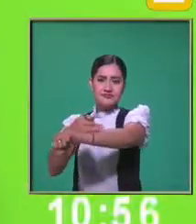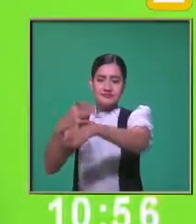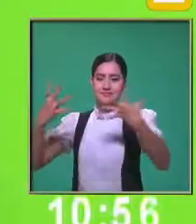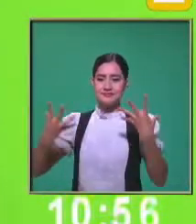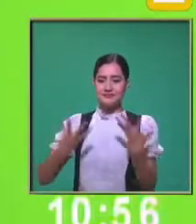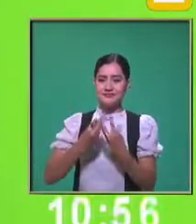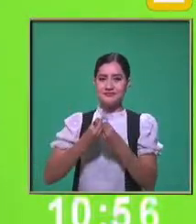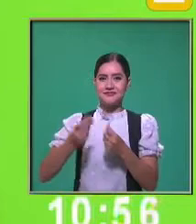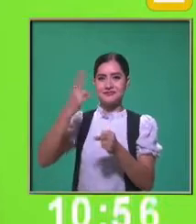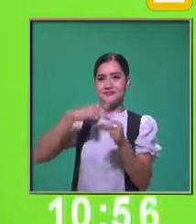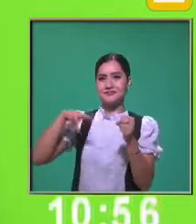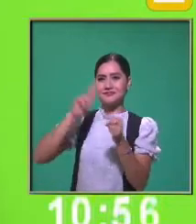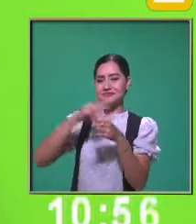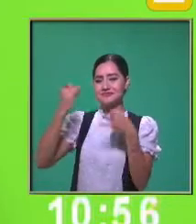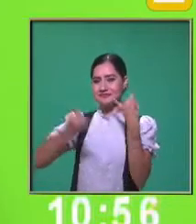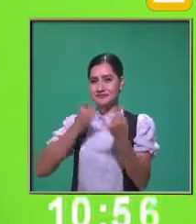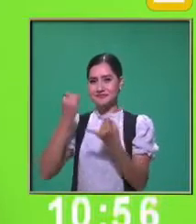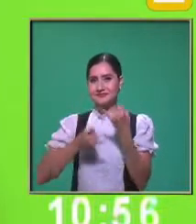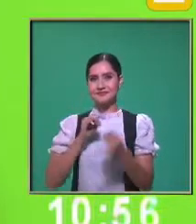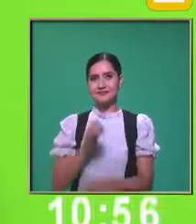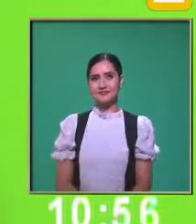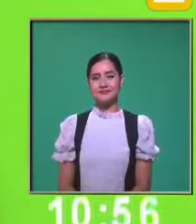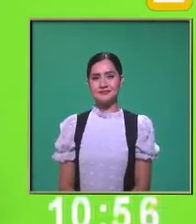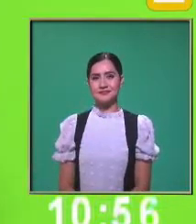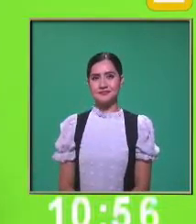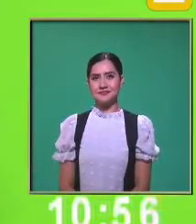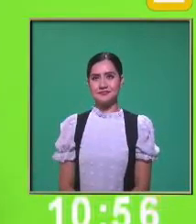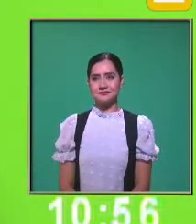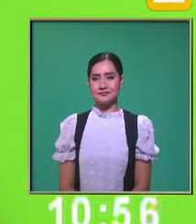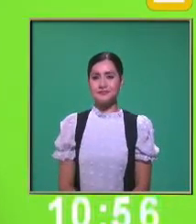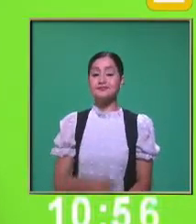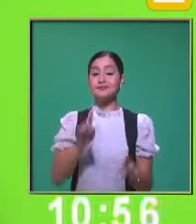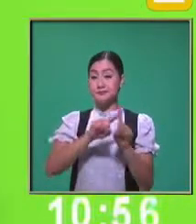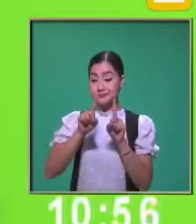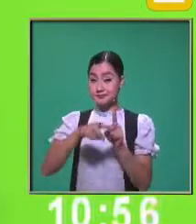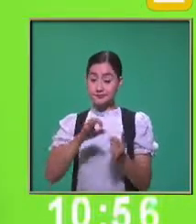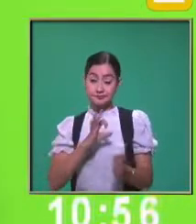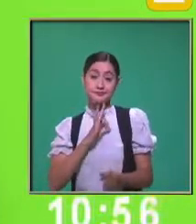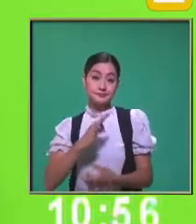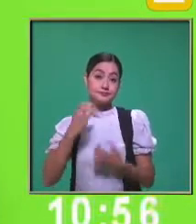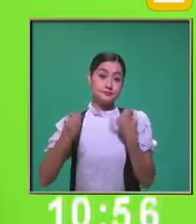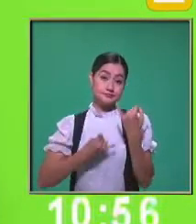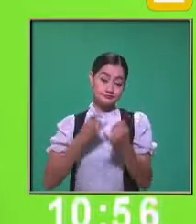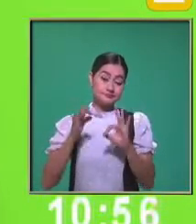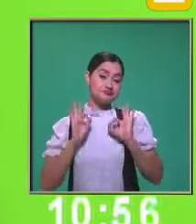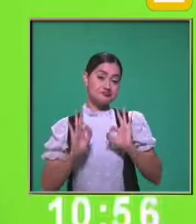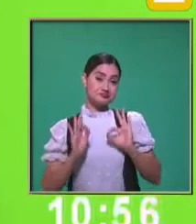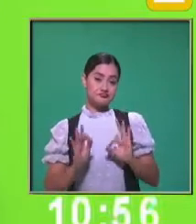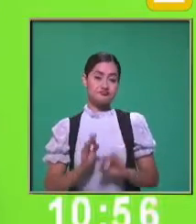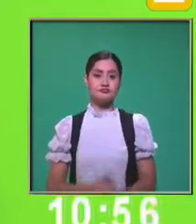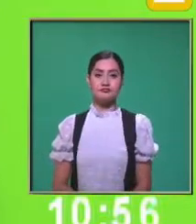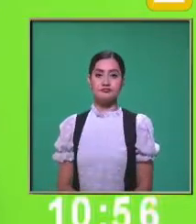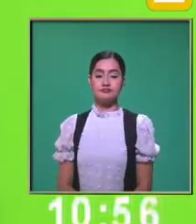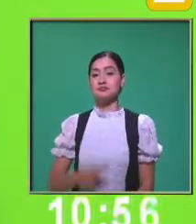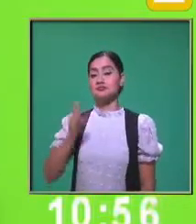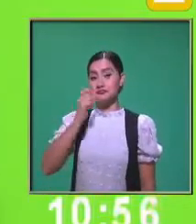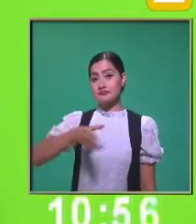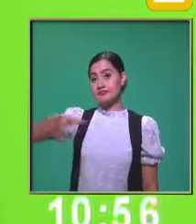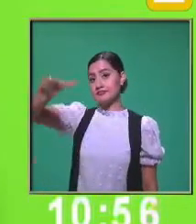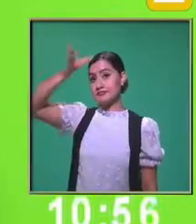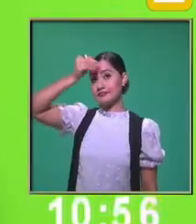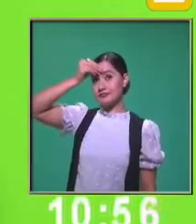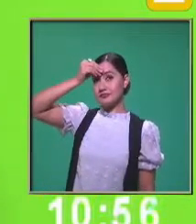chiste aquí es que ustedes sepan que nos ofrece muchas posibilidades de juego, muchas posibilidades de